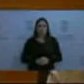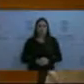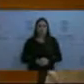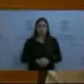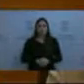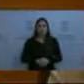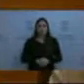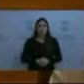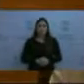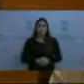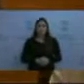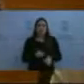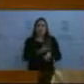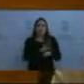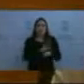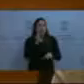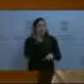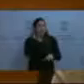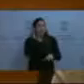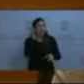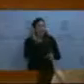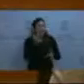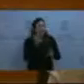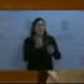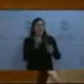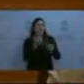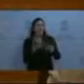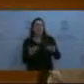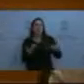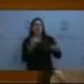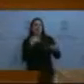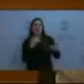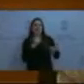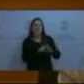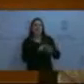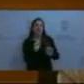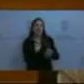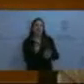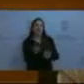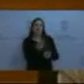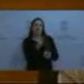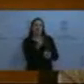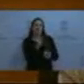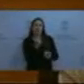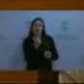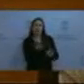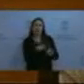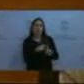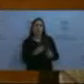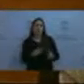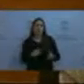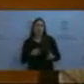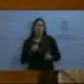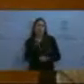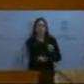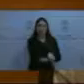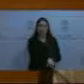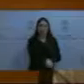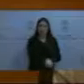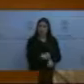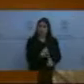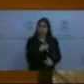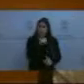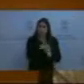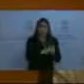Dicen, consejera, que no hay mejor defensa que un buen ataque. Y usted ha hecho esta mañana otra vez buena gala